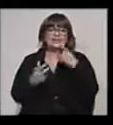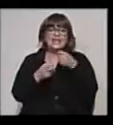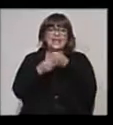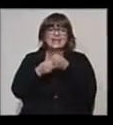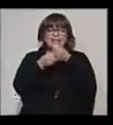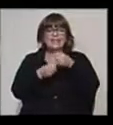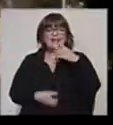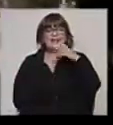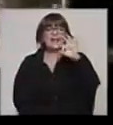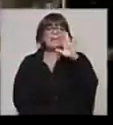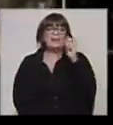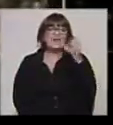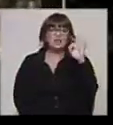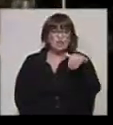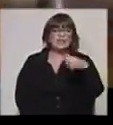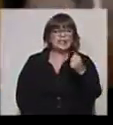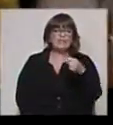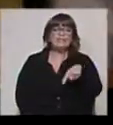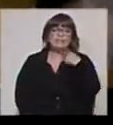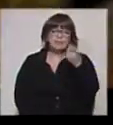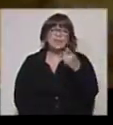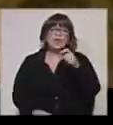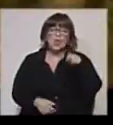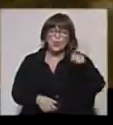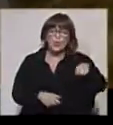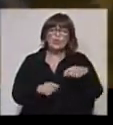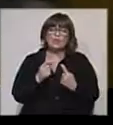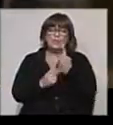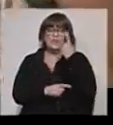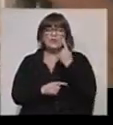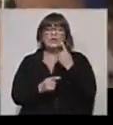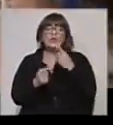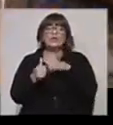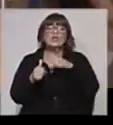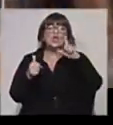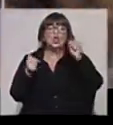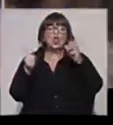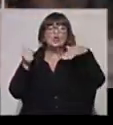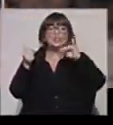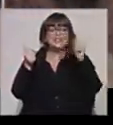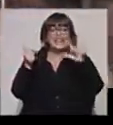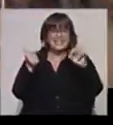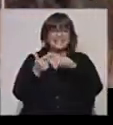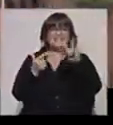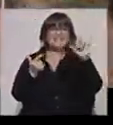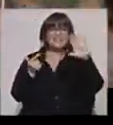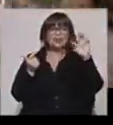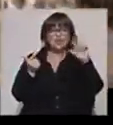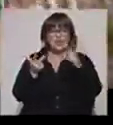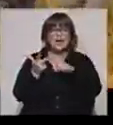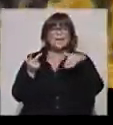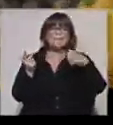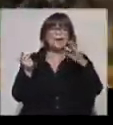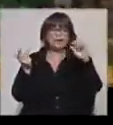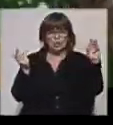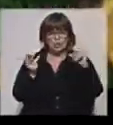Pasonar. Los jurados de la edición 29 de las primeras llamadas del interior fueron Julio César González, Gonzalito, Erwin Victoria, Nelson Matos, Daniel